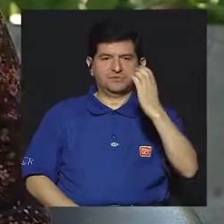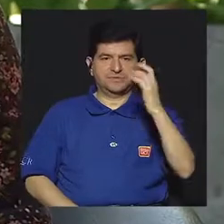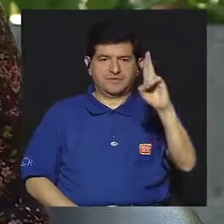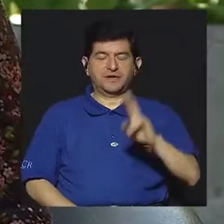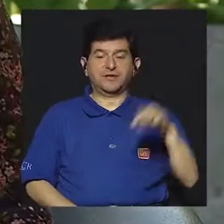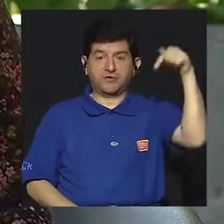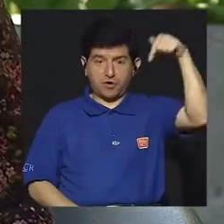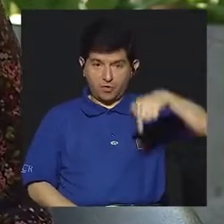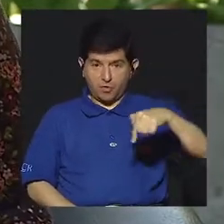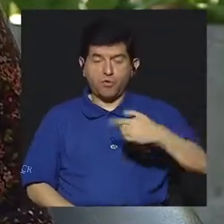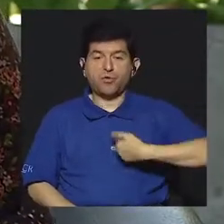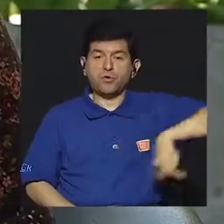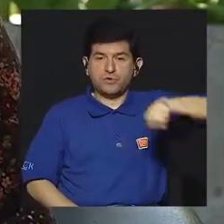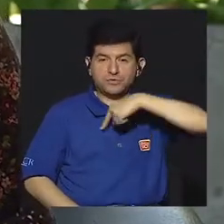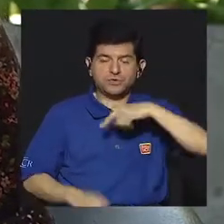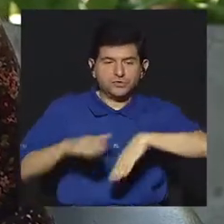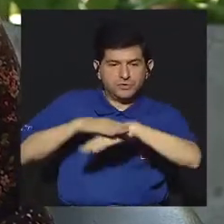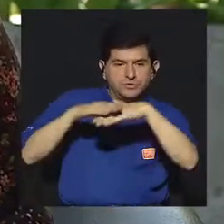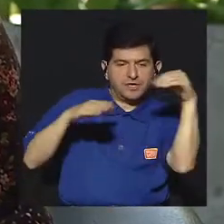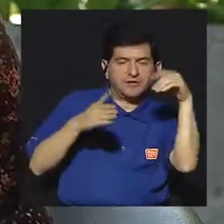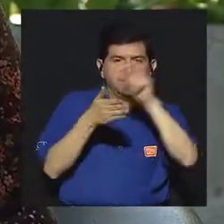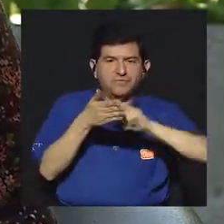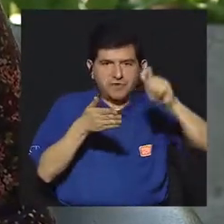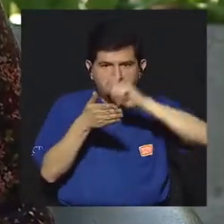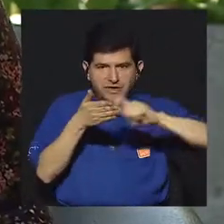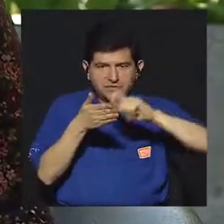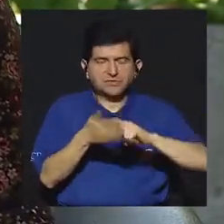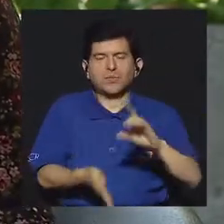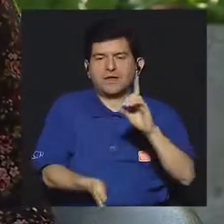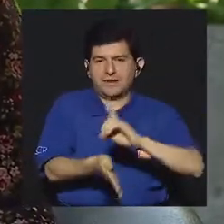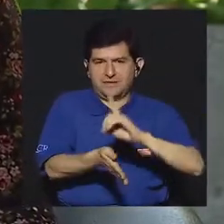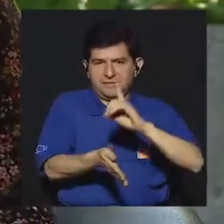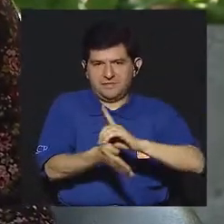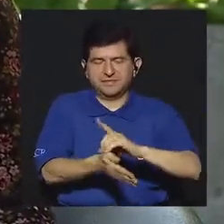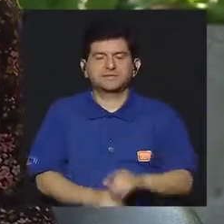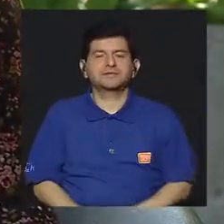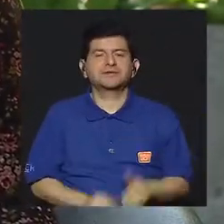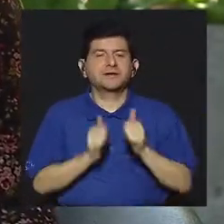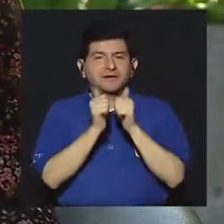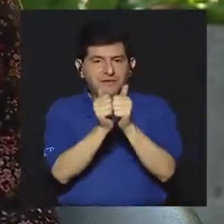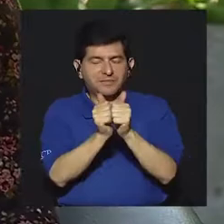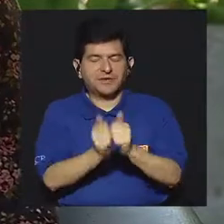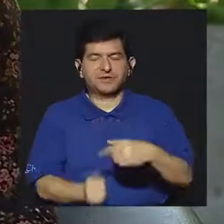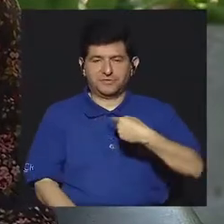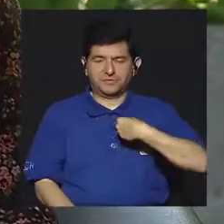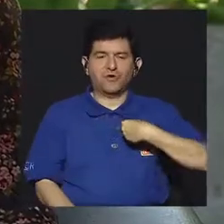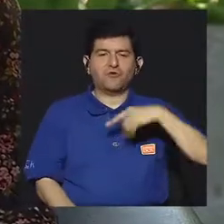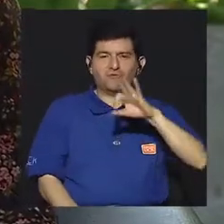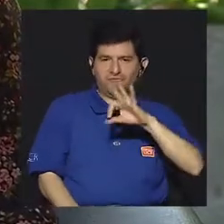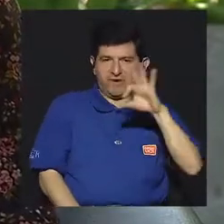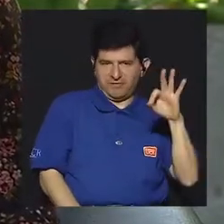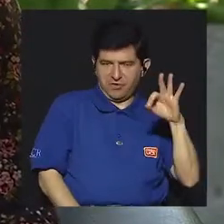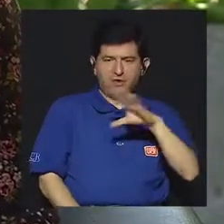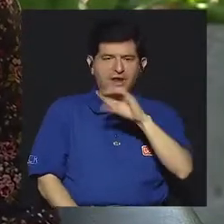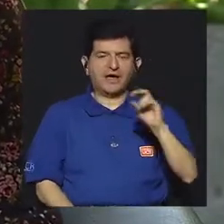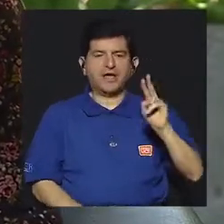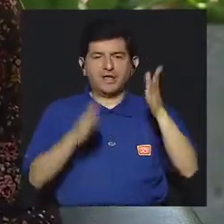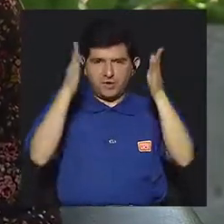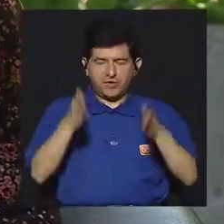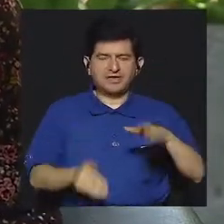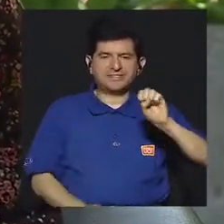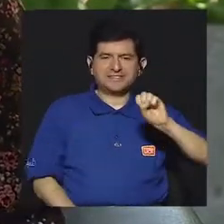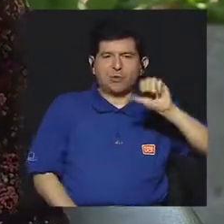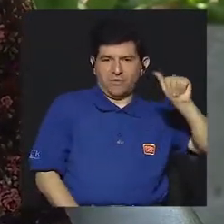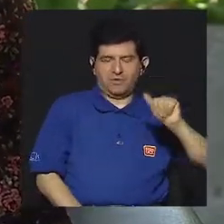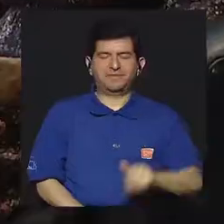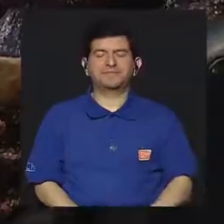Rica. El día de hoy nos encontramos en las afueras de la Escuela de Medicina y les acompañaremos su servidora Fabiola Fernández y mi